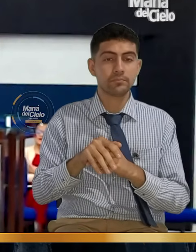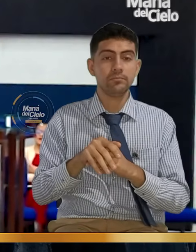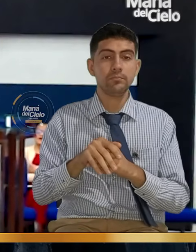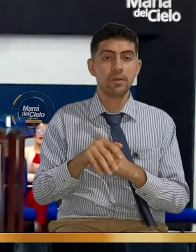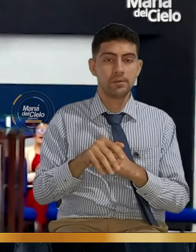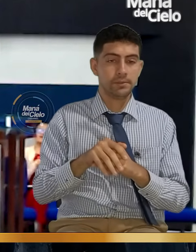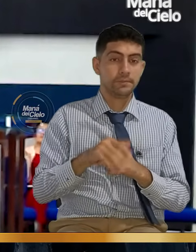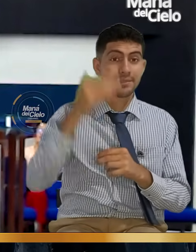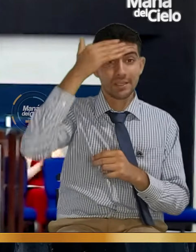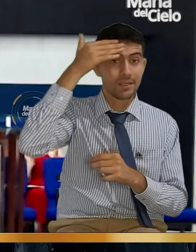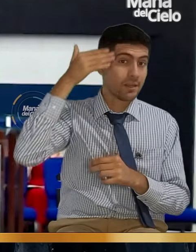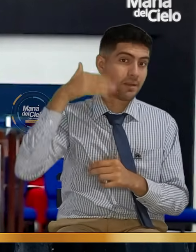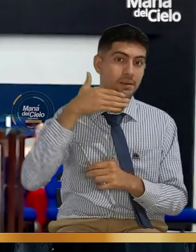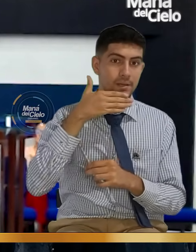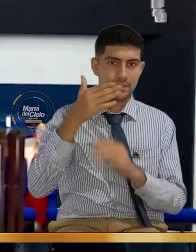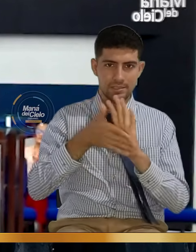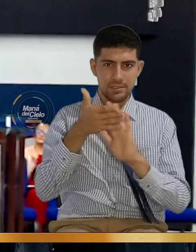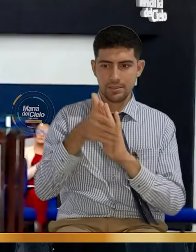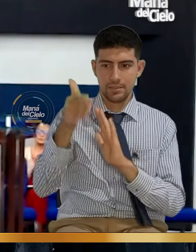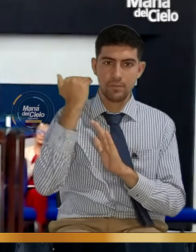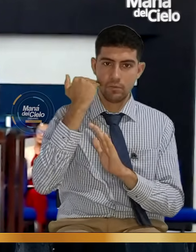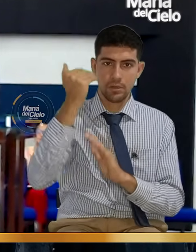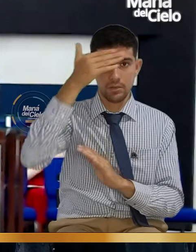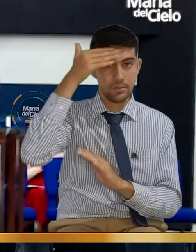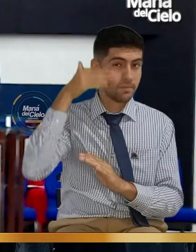Dios Todopoderoso.